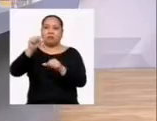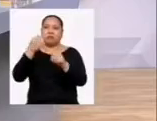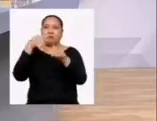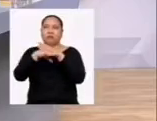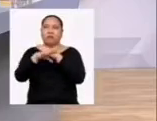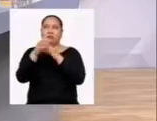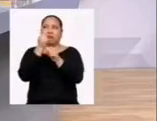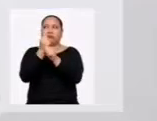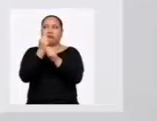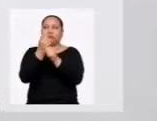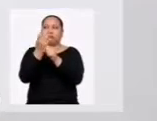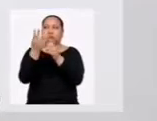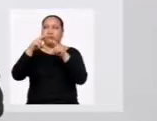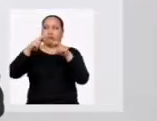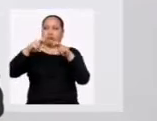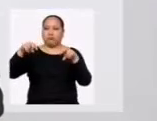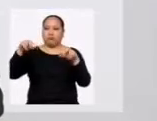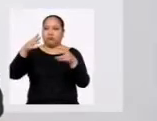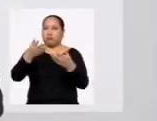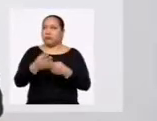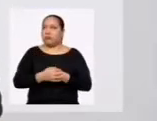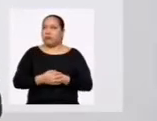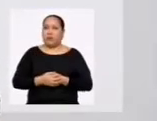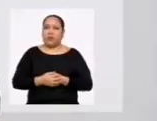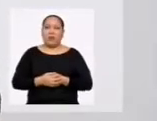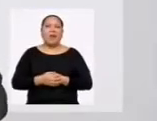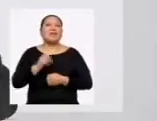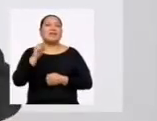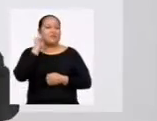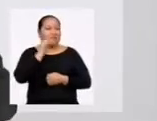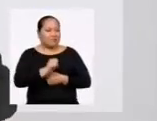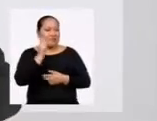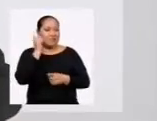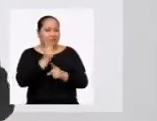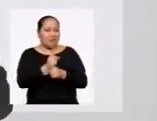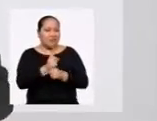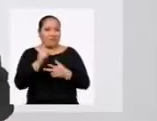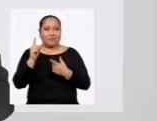centro de investigación. Exacto.